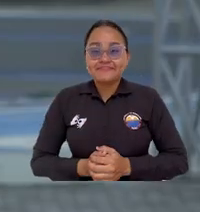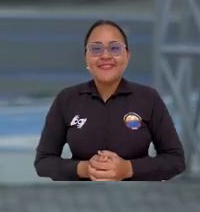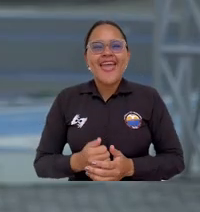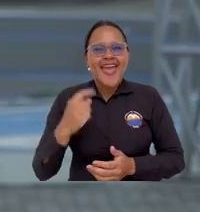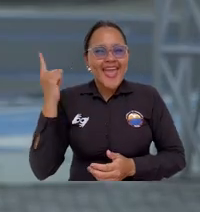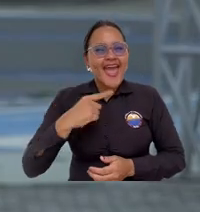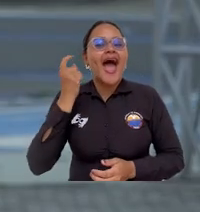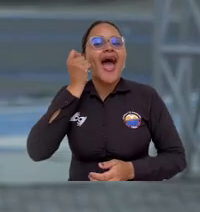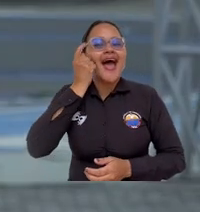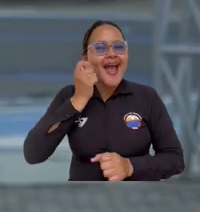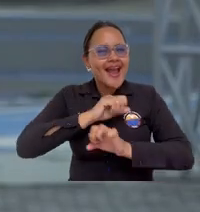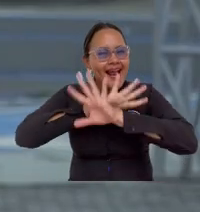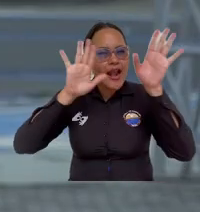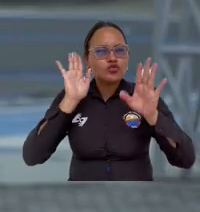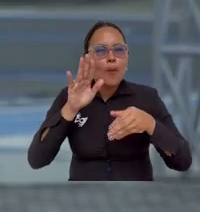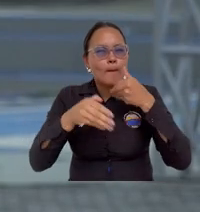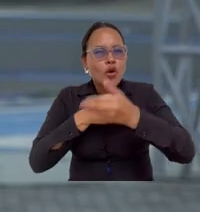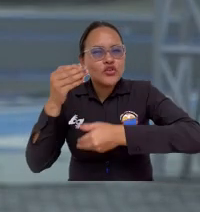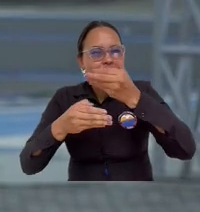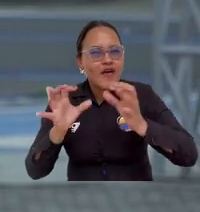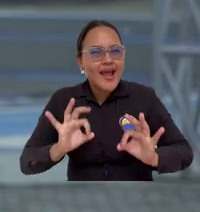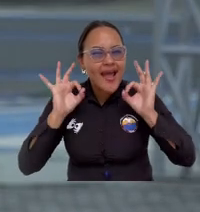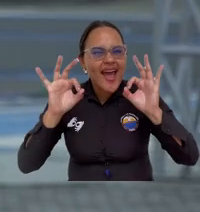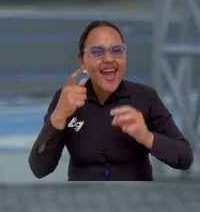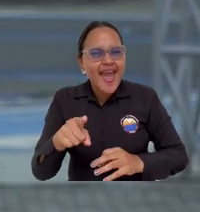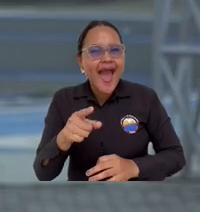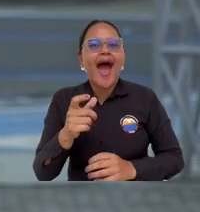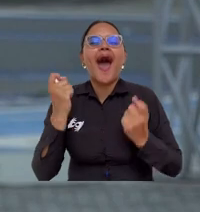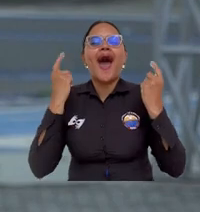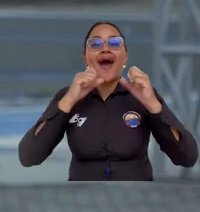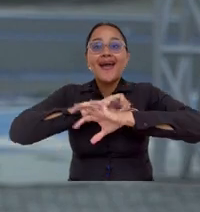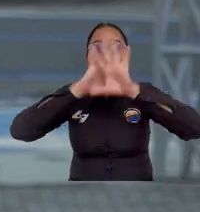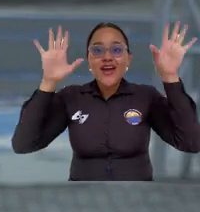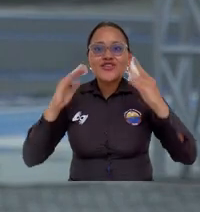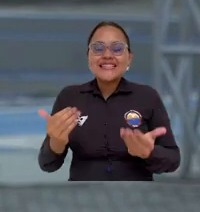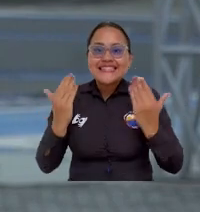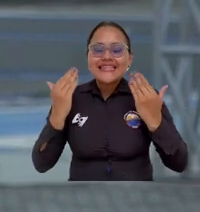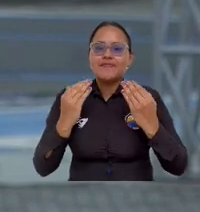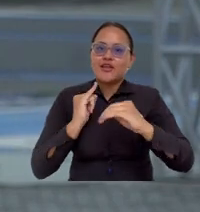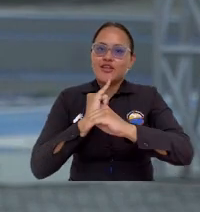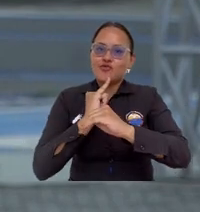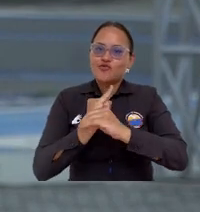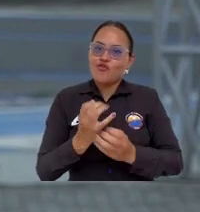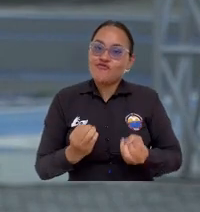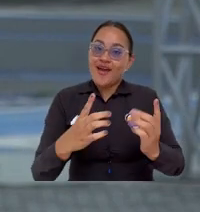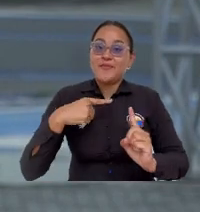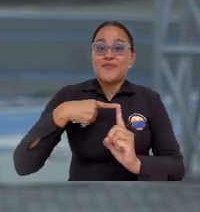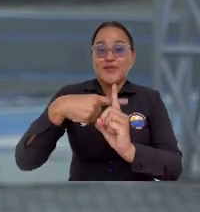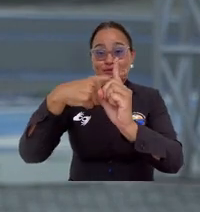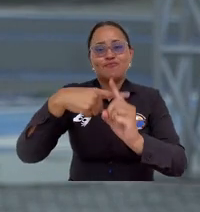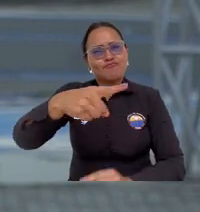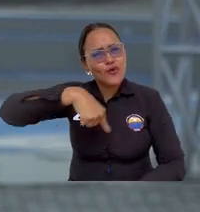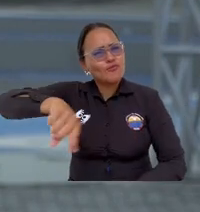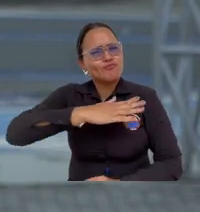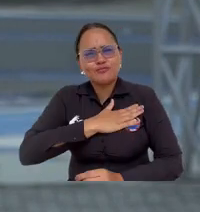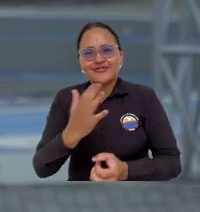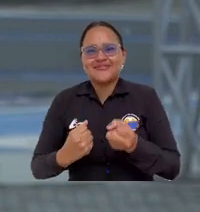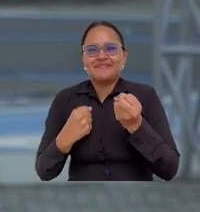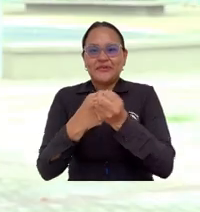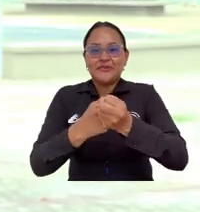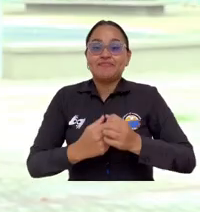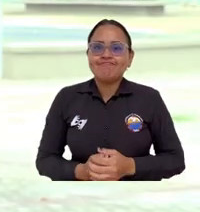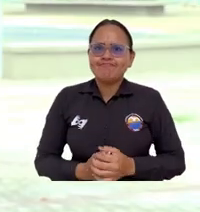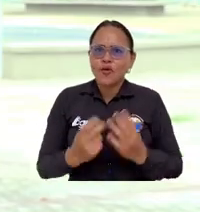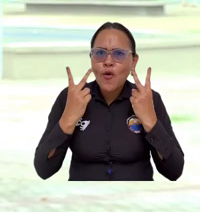cuando entienden el beneficio que tiene un proceso de acreditación, pues es sumamente positivo para las instituciones y ahí estamos para poderlos